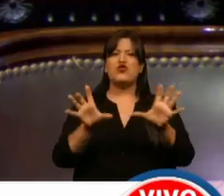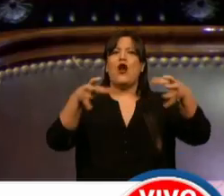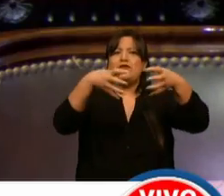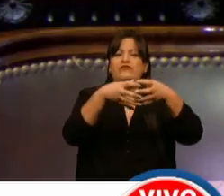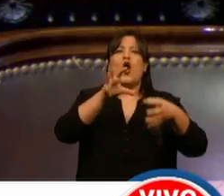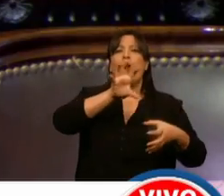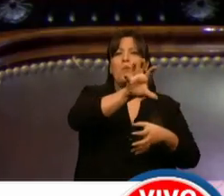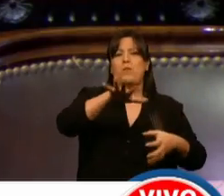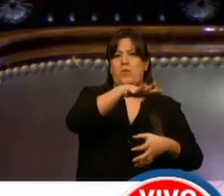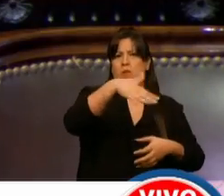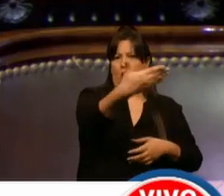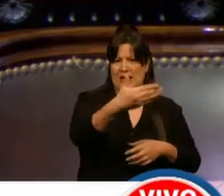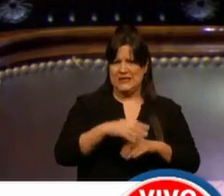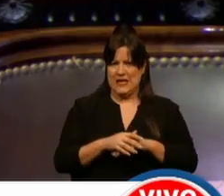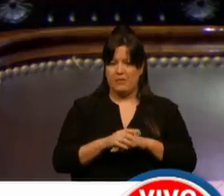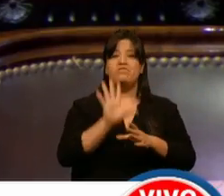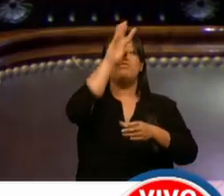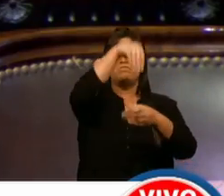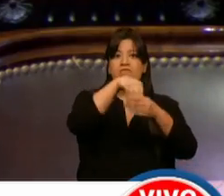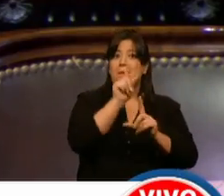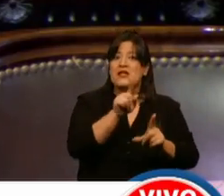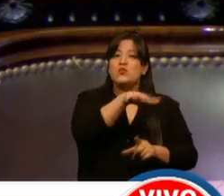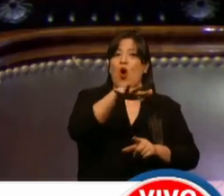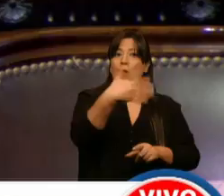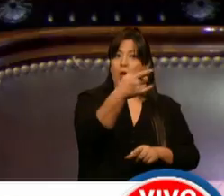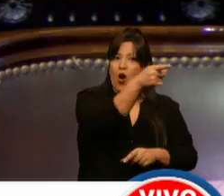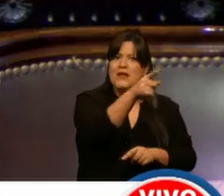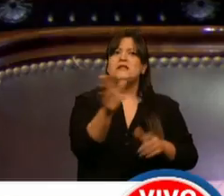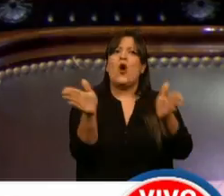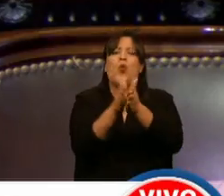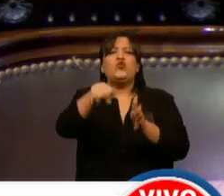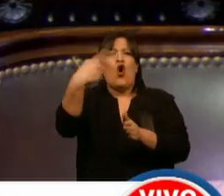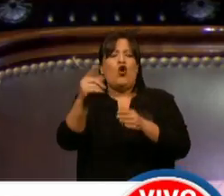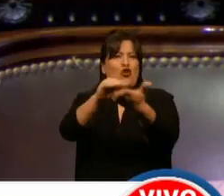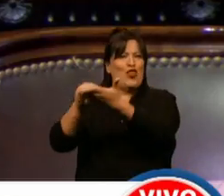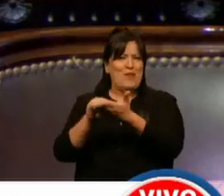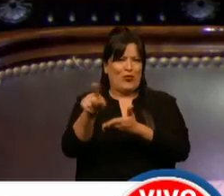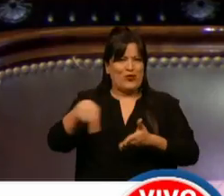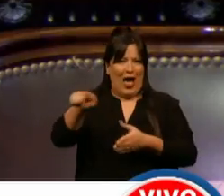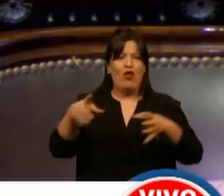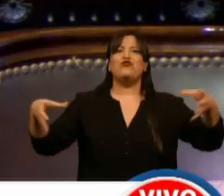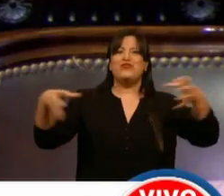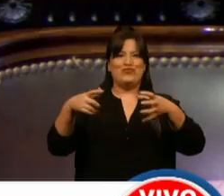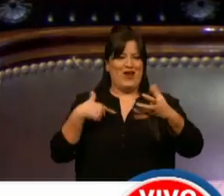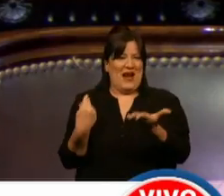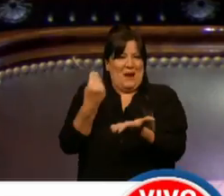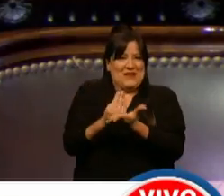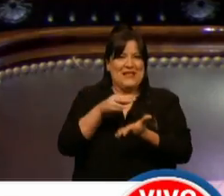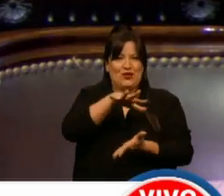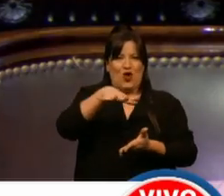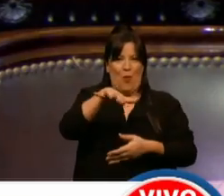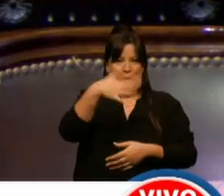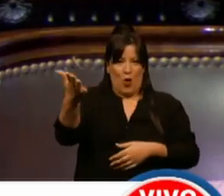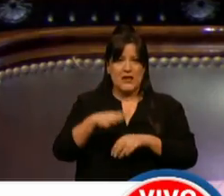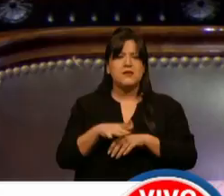provincia de buenos aires- provincia que junto a otros diputados represento y esto manifiesta que hay una